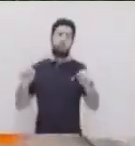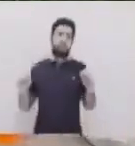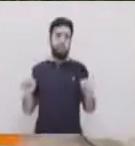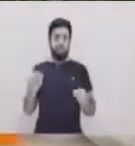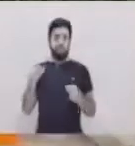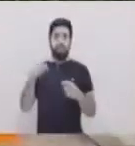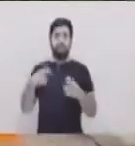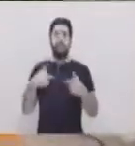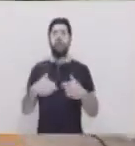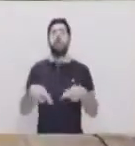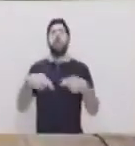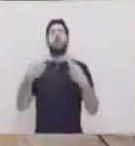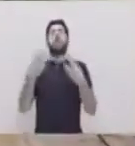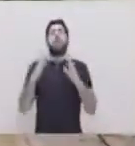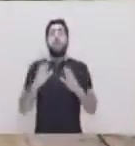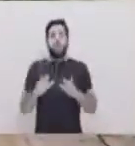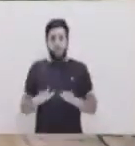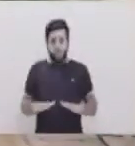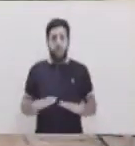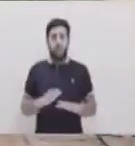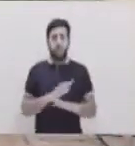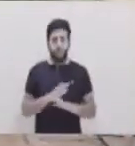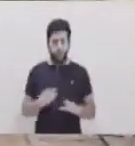pequeño estiramiento.